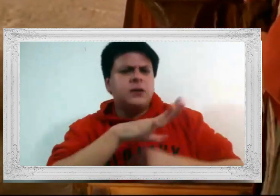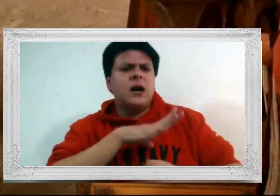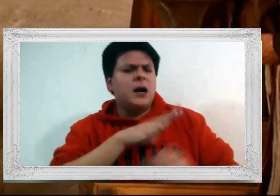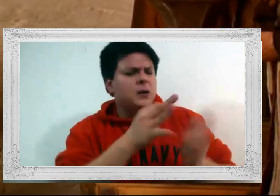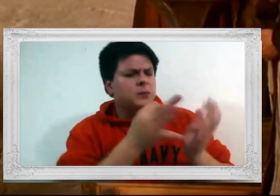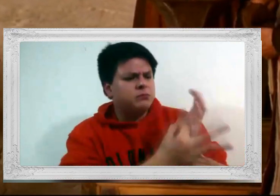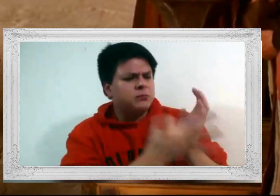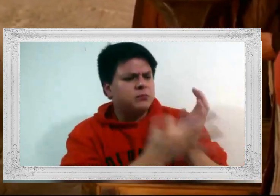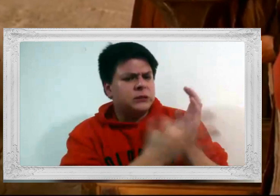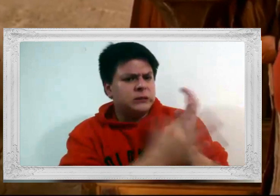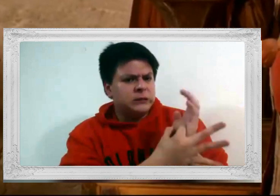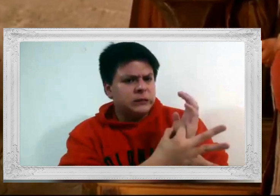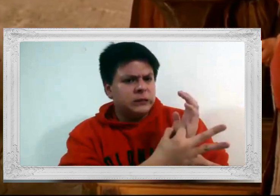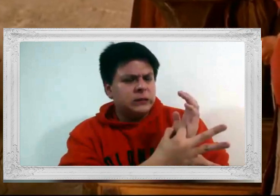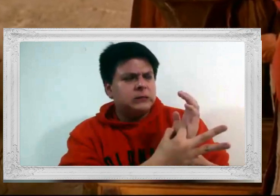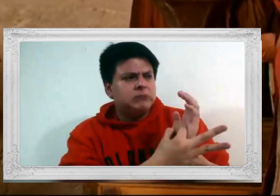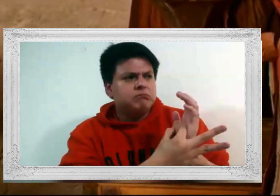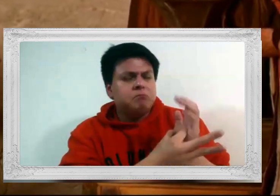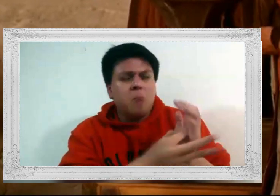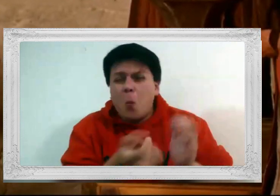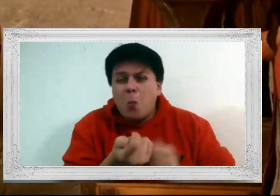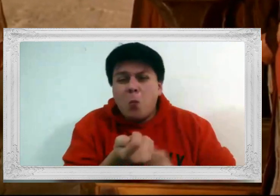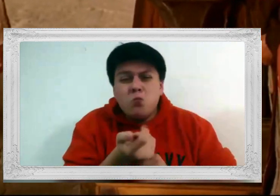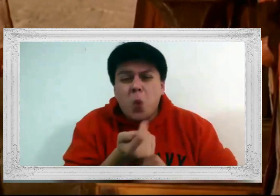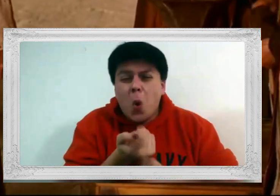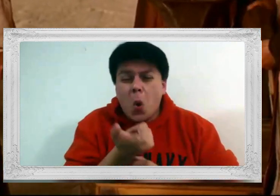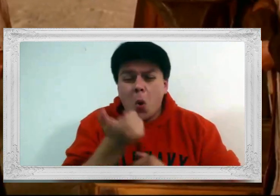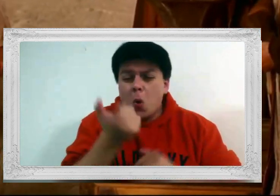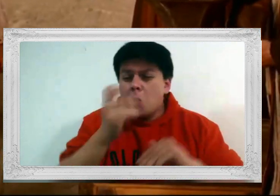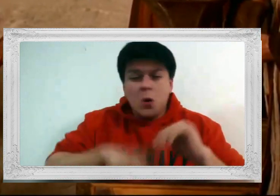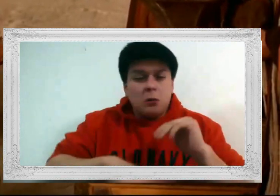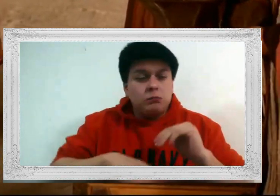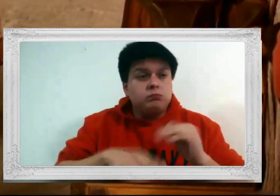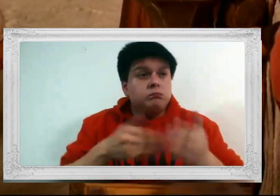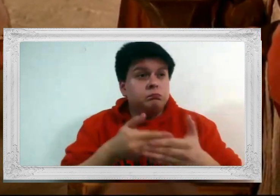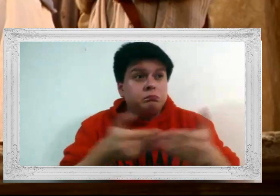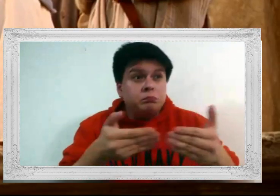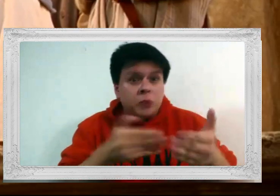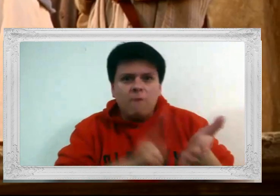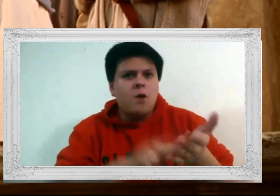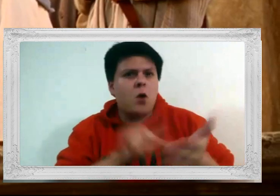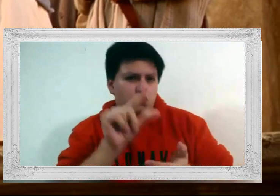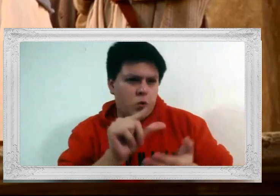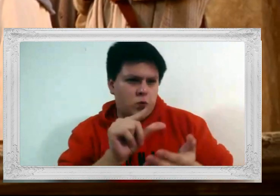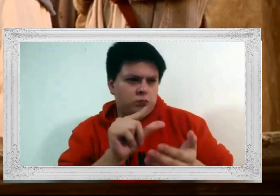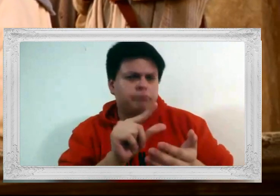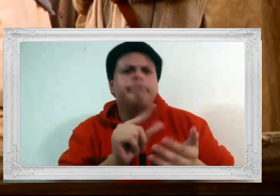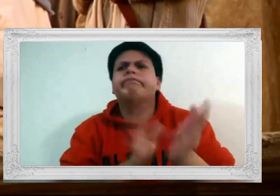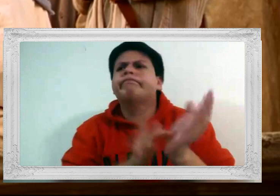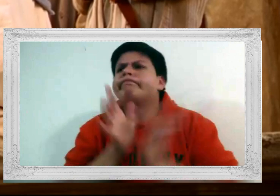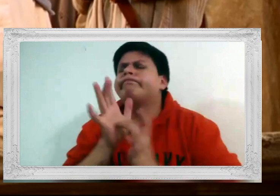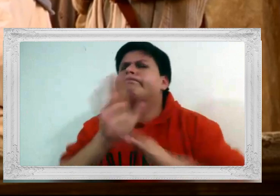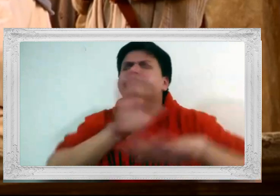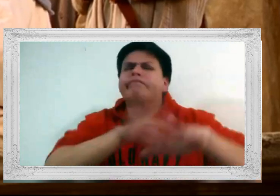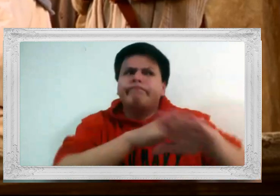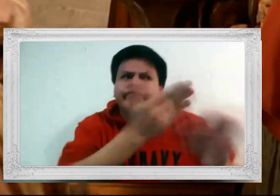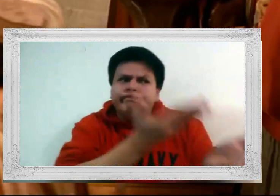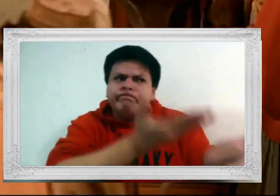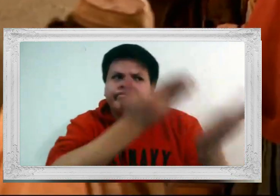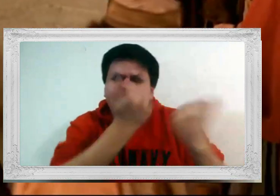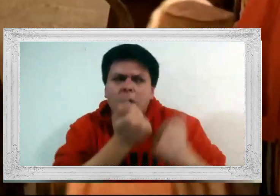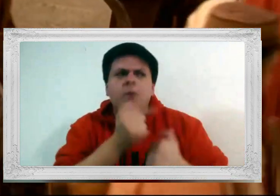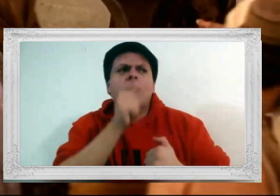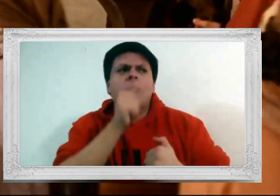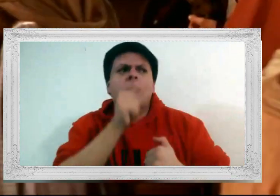Llamando entonces a sus discípulos, Jesús les dijo: «Yo les aseguro que esa pobre viuda ha echado